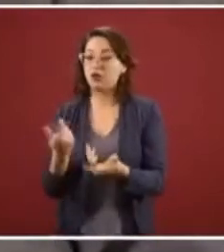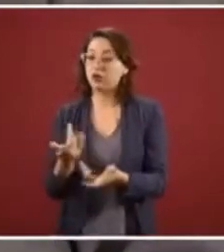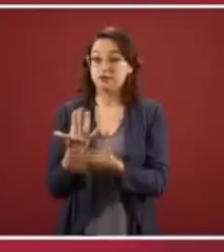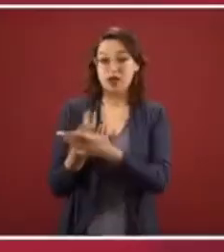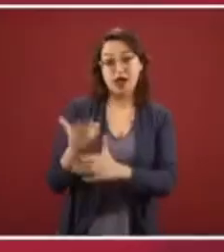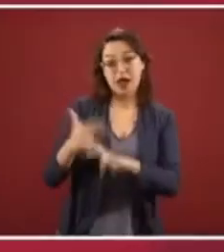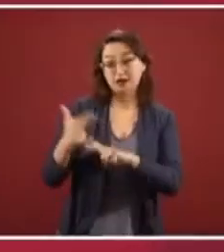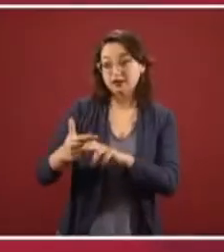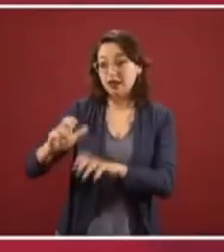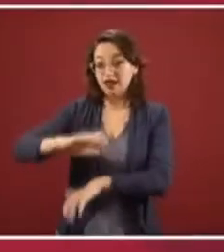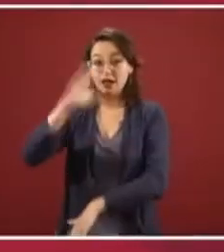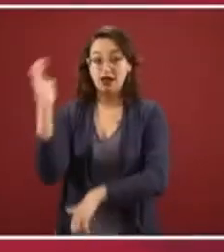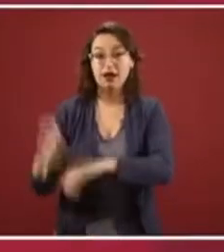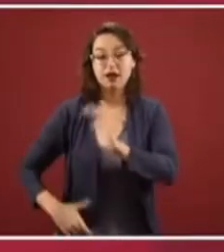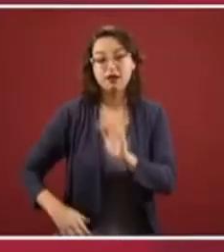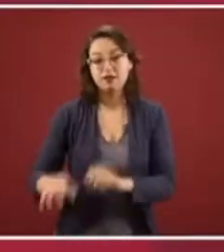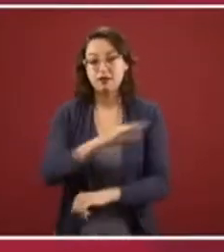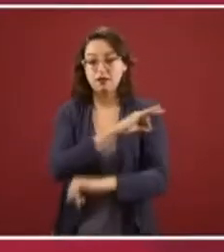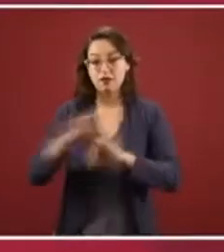Todavía